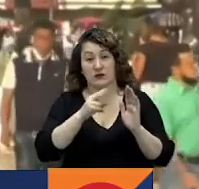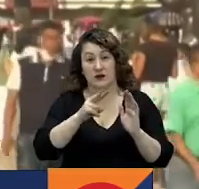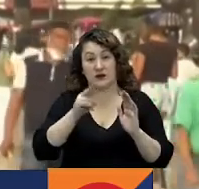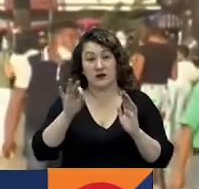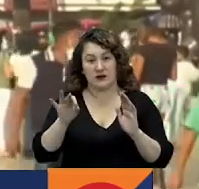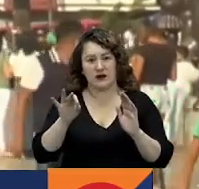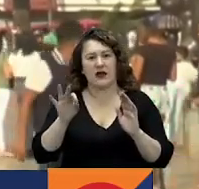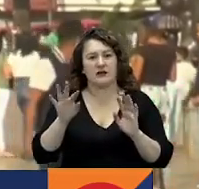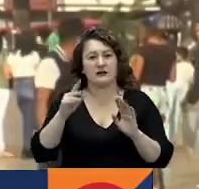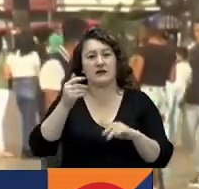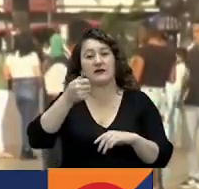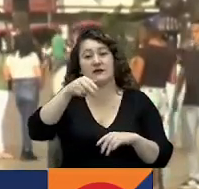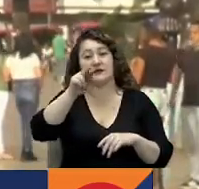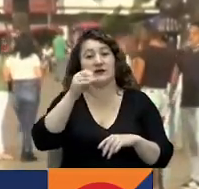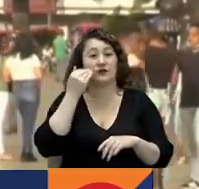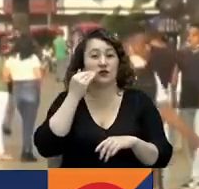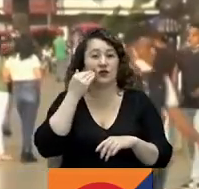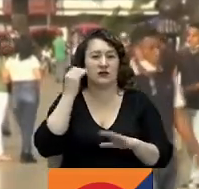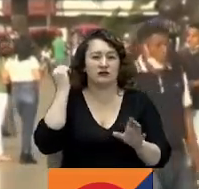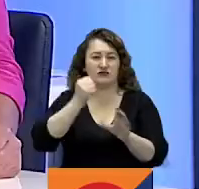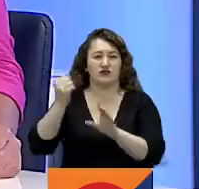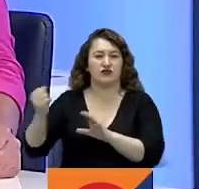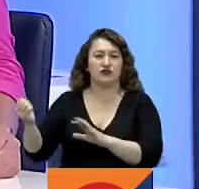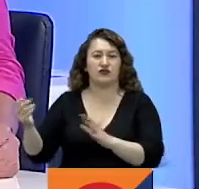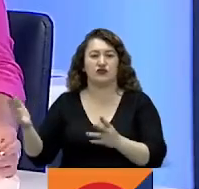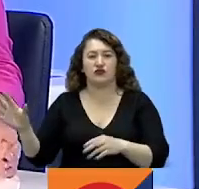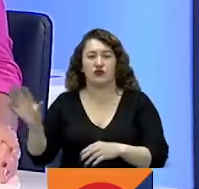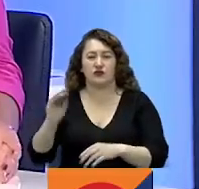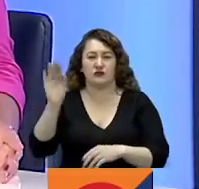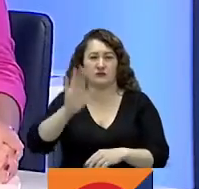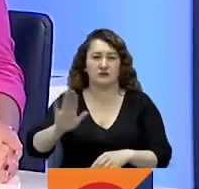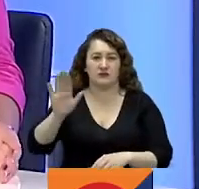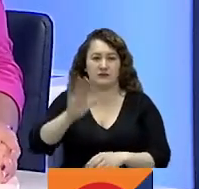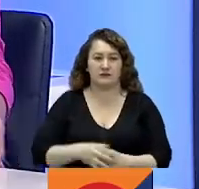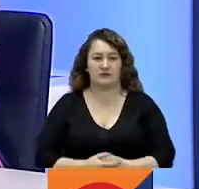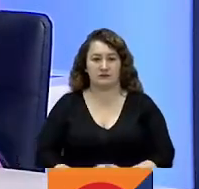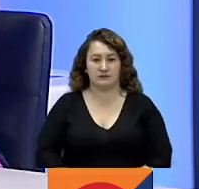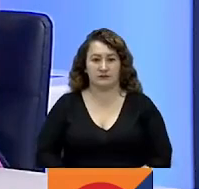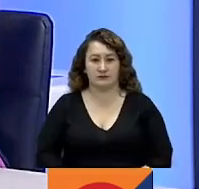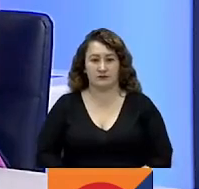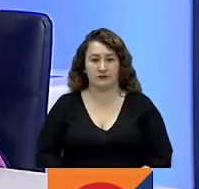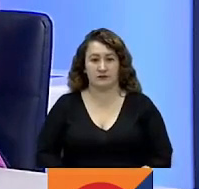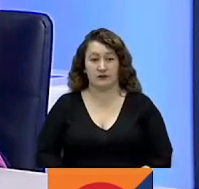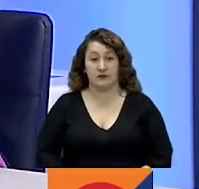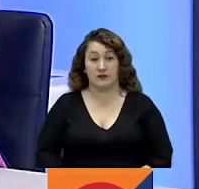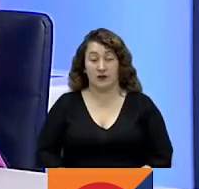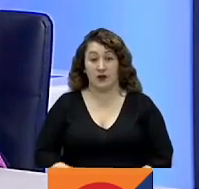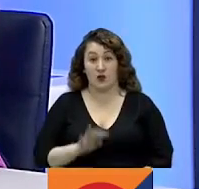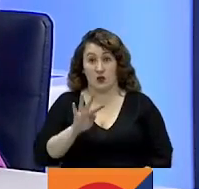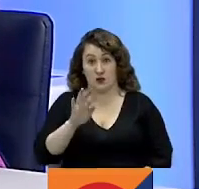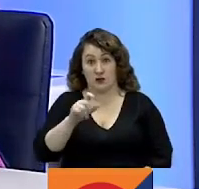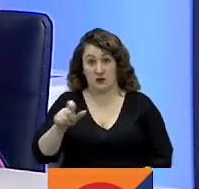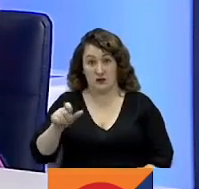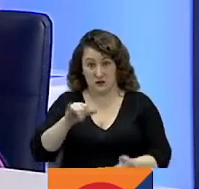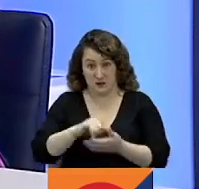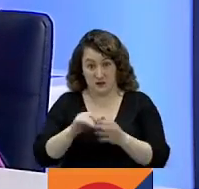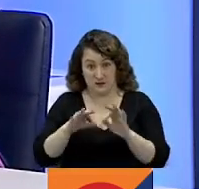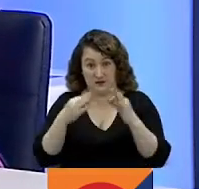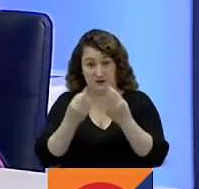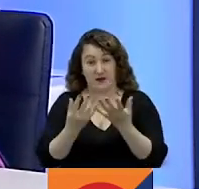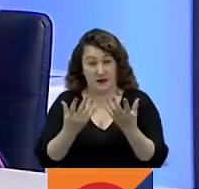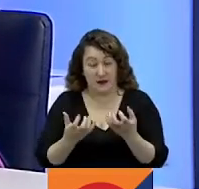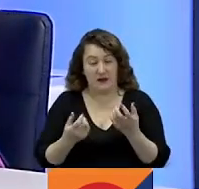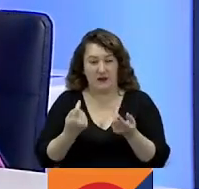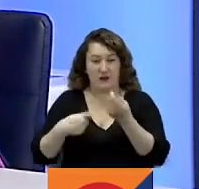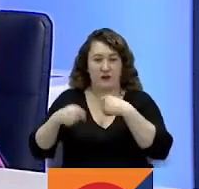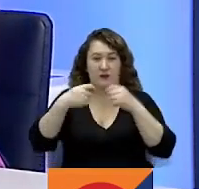sido asesinadas en todo el departamento. 4 integrantes de una misma familia que pretendían comercializar cerca de